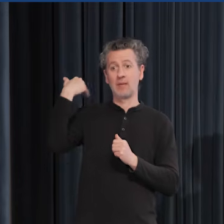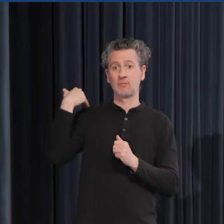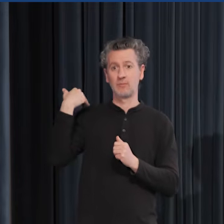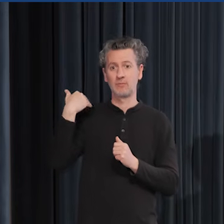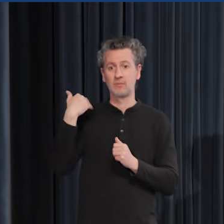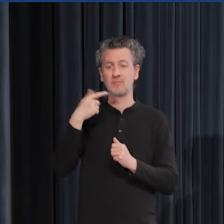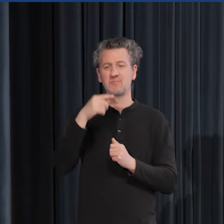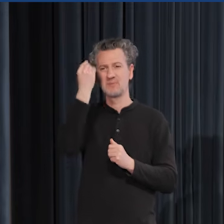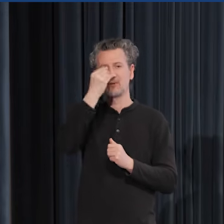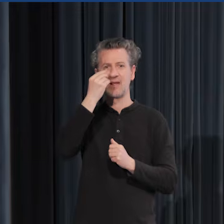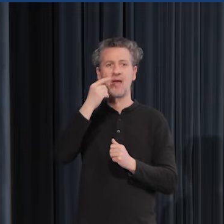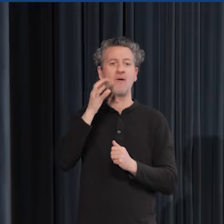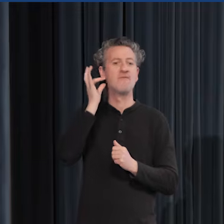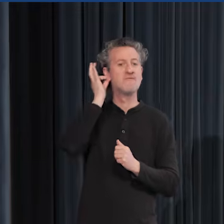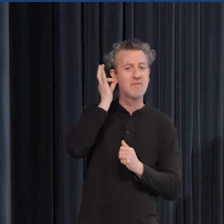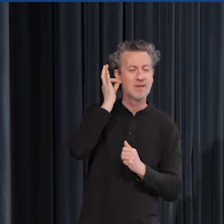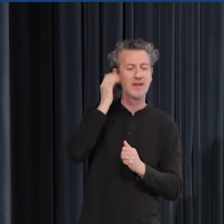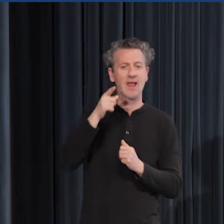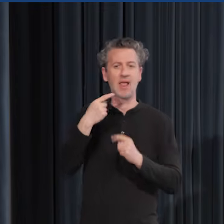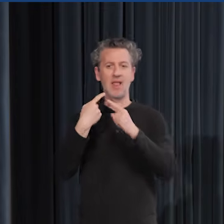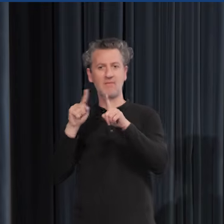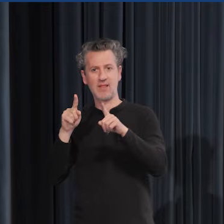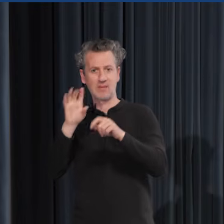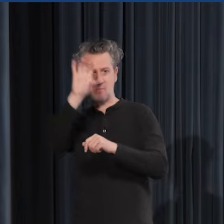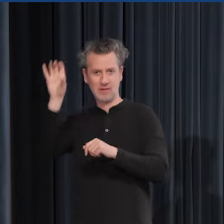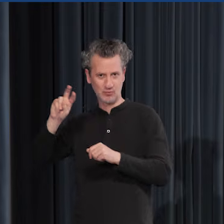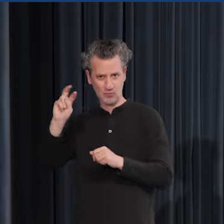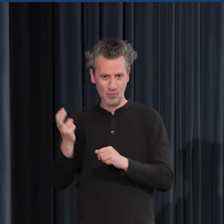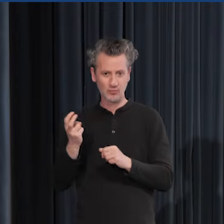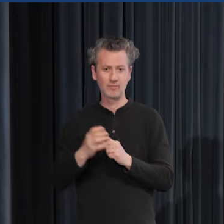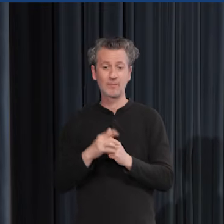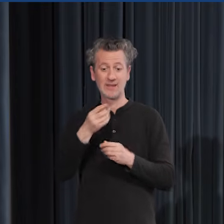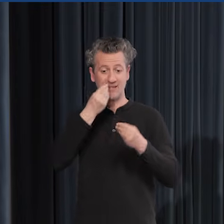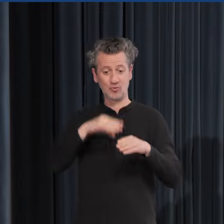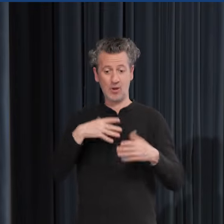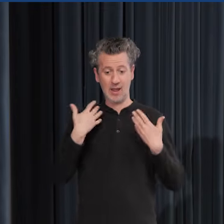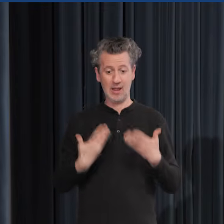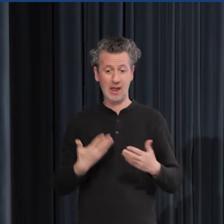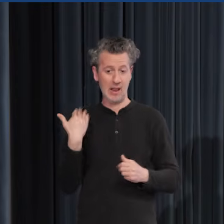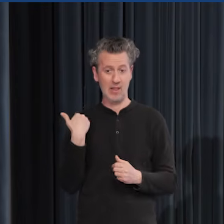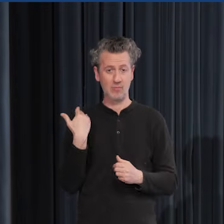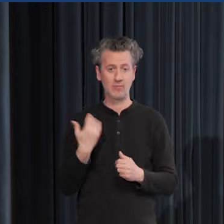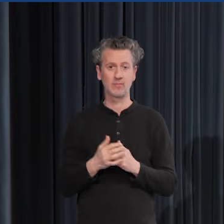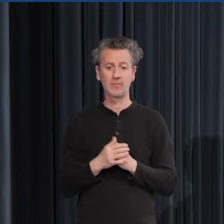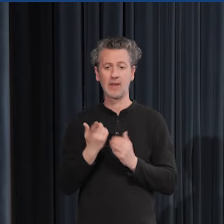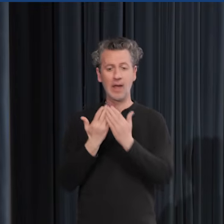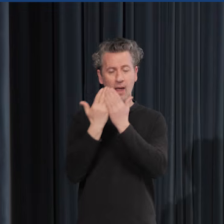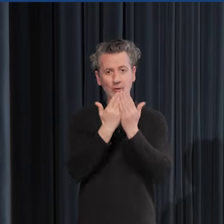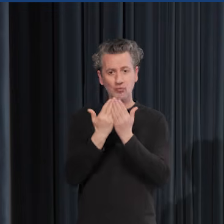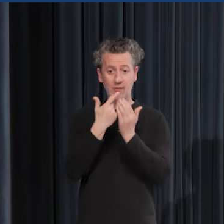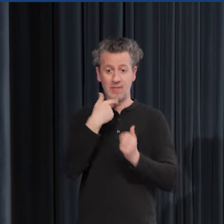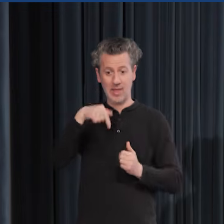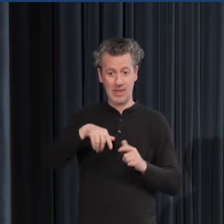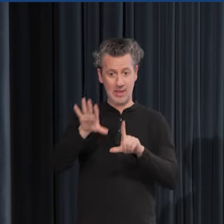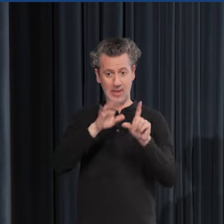consideran femeninas y las desempeñan las mujeres. Y también es algo de nuestra historia reciente porque hay estudios en